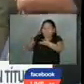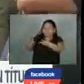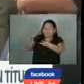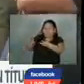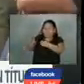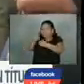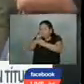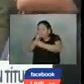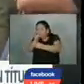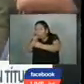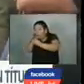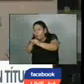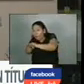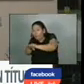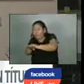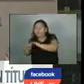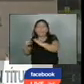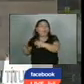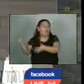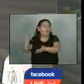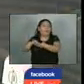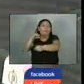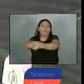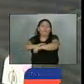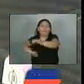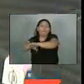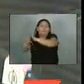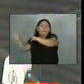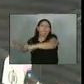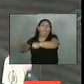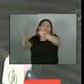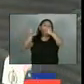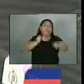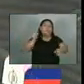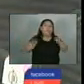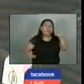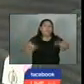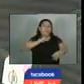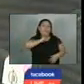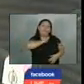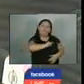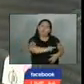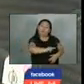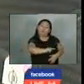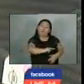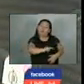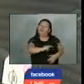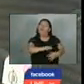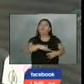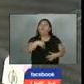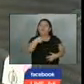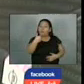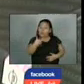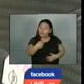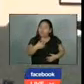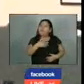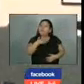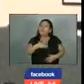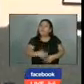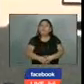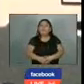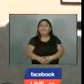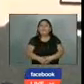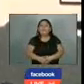Unidos ilegalmente, van a ser arrestados y remitidos para una audiencia judicial que puede resultar en consecuencias más severas.